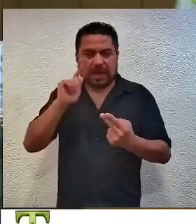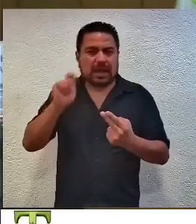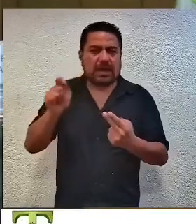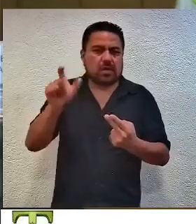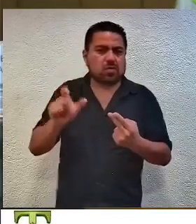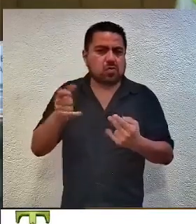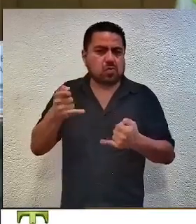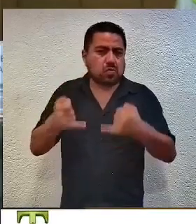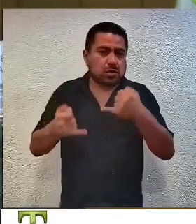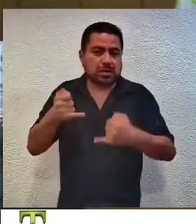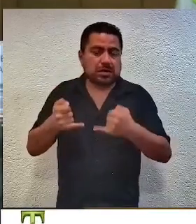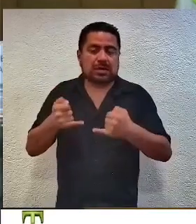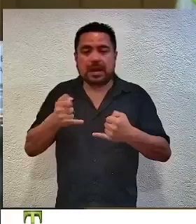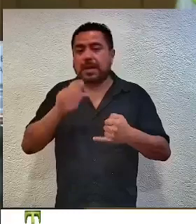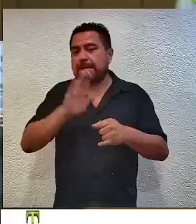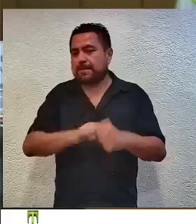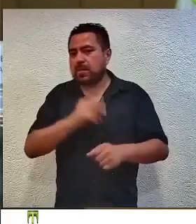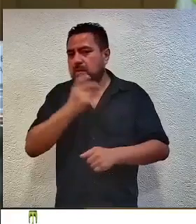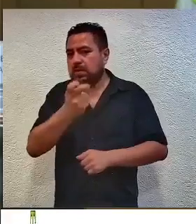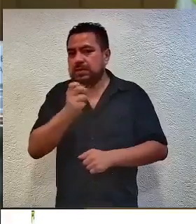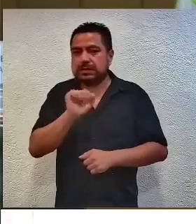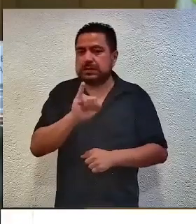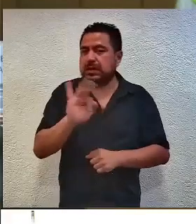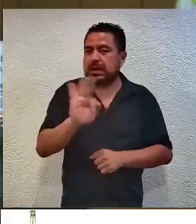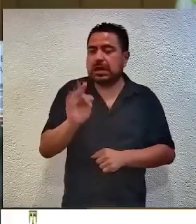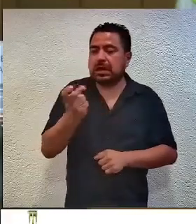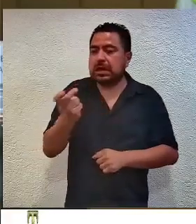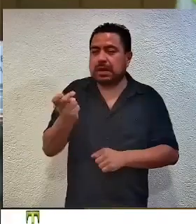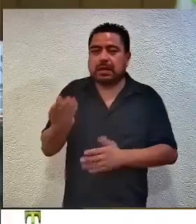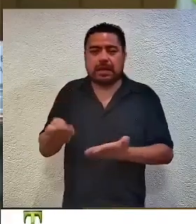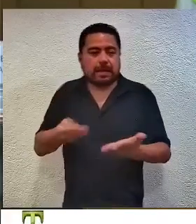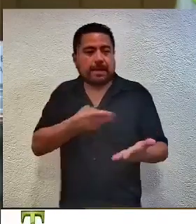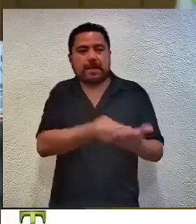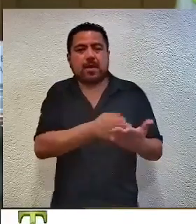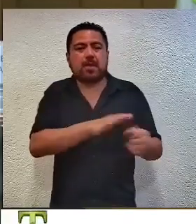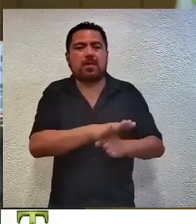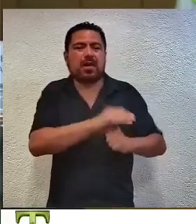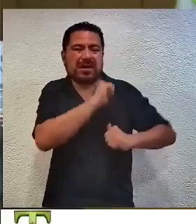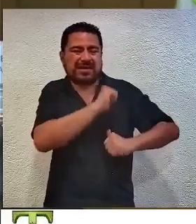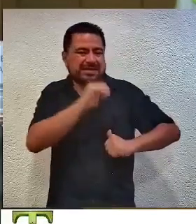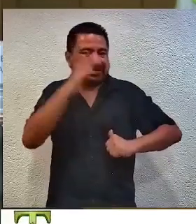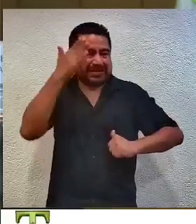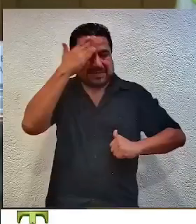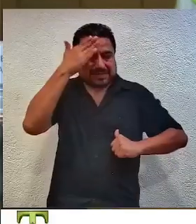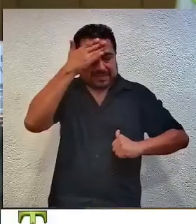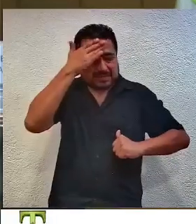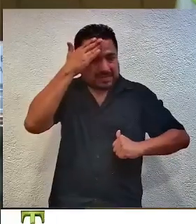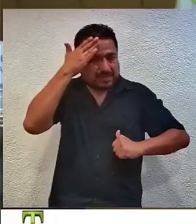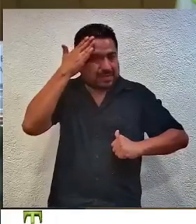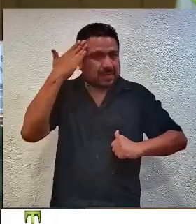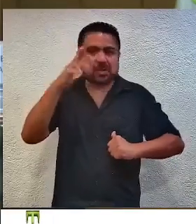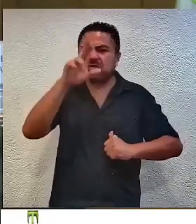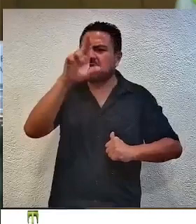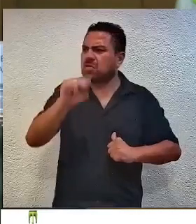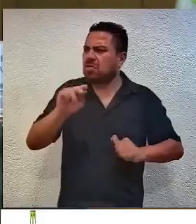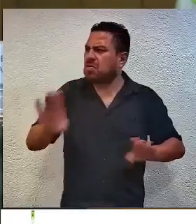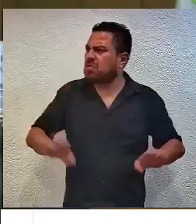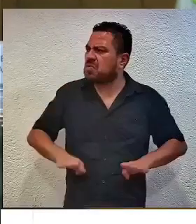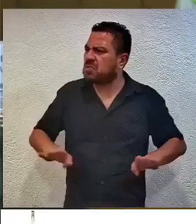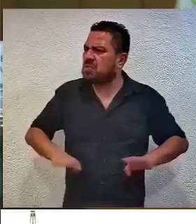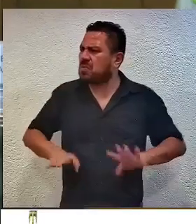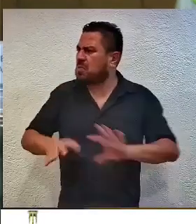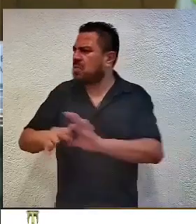del acto, y por tanto, si éste es emitido por una autoridad cuyas facultades no encuadran en las